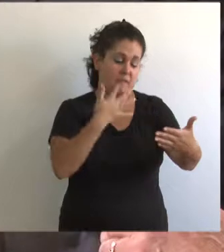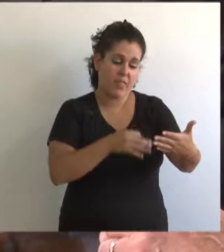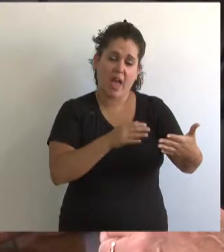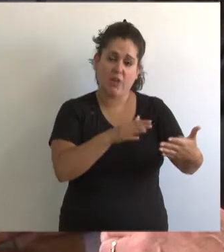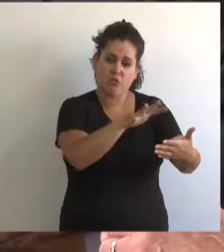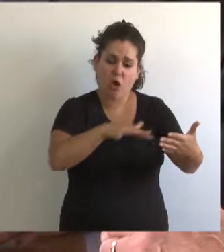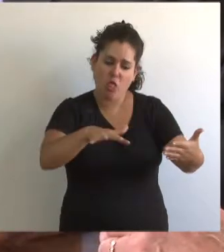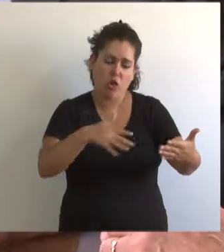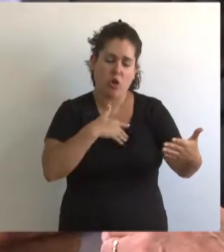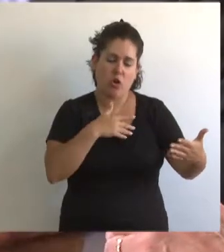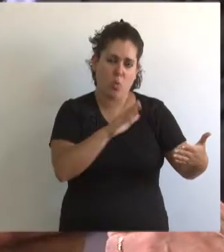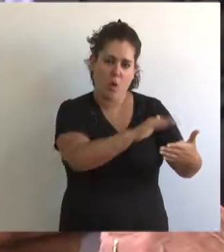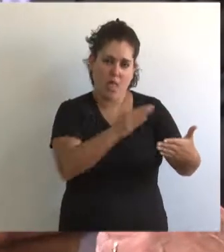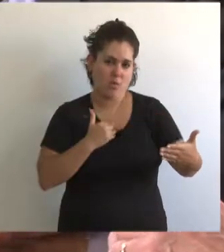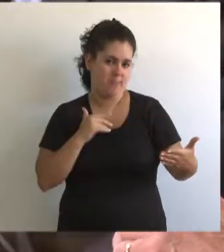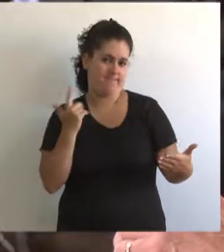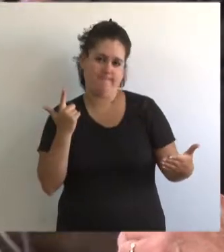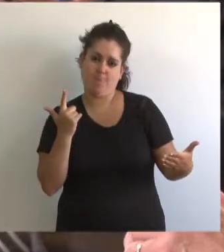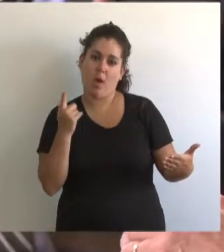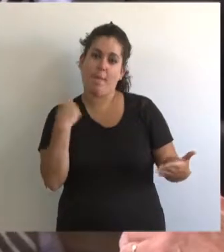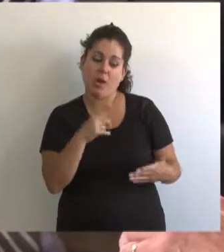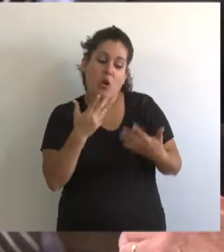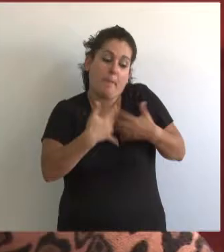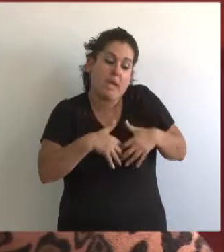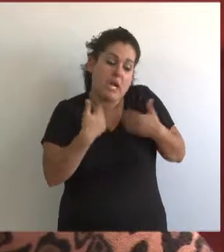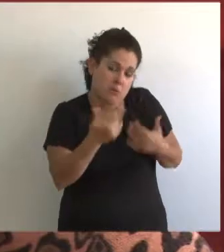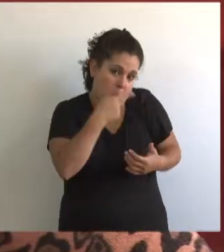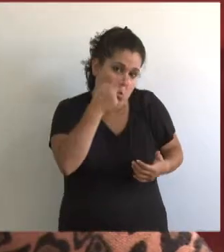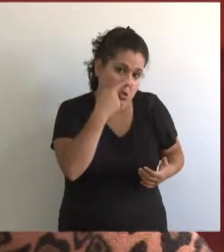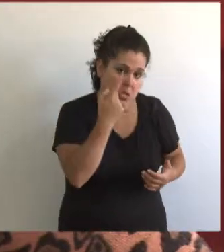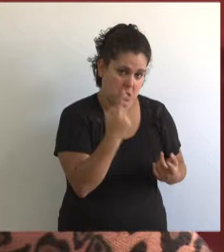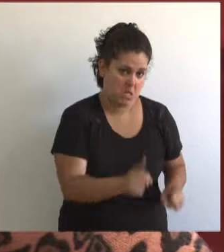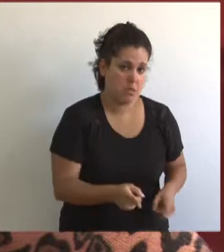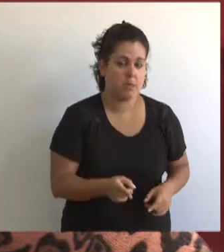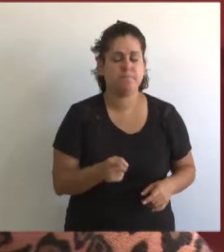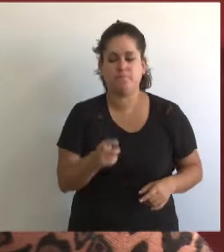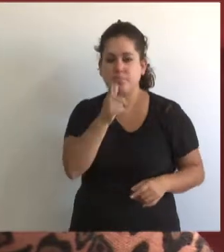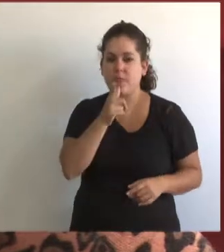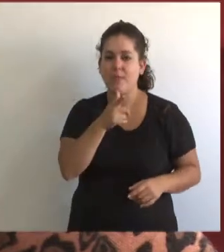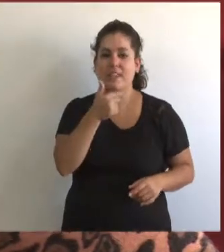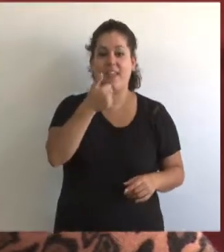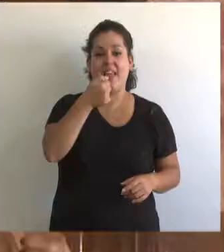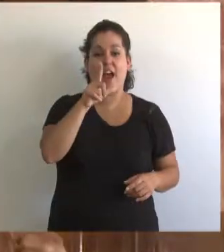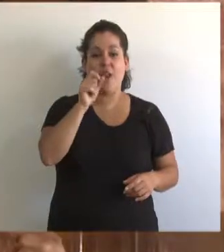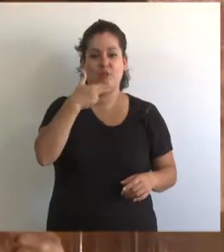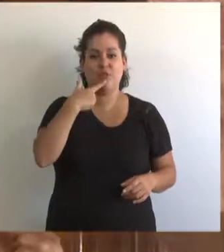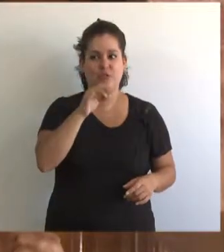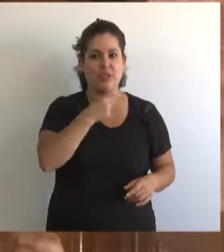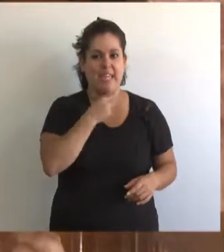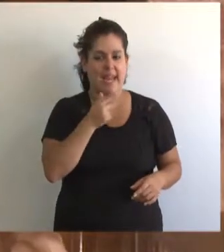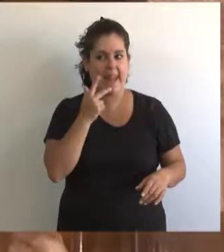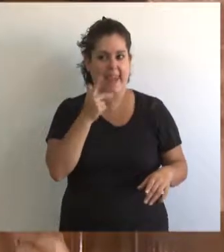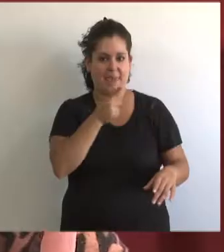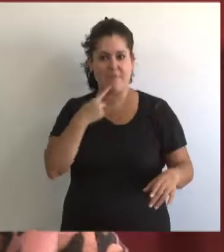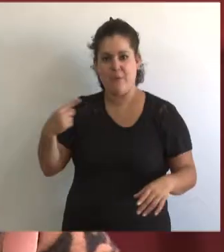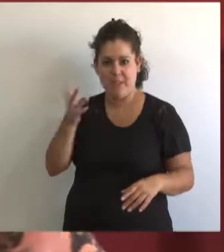abarca todos los sectores que nosotros planteamos, pero puede ser un mecanismo interesante. La diputada Alonso creo que quiere decir algo al respecto. A ver, porque